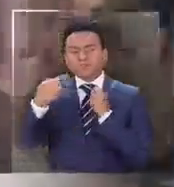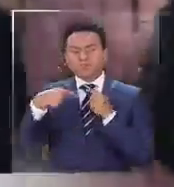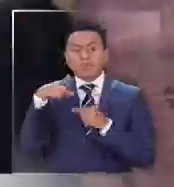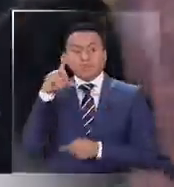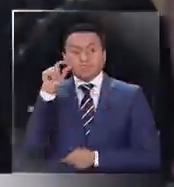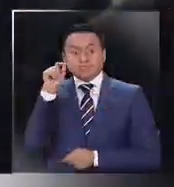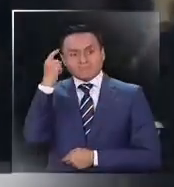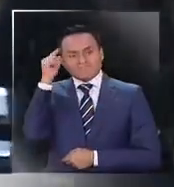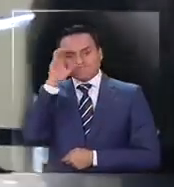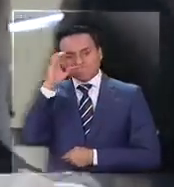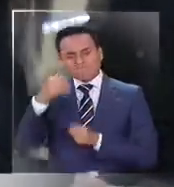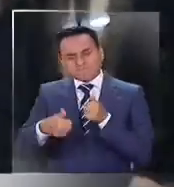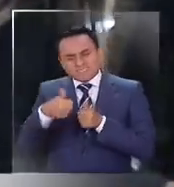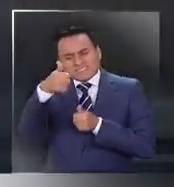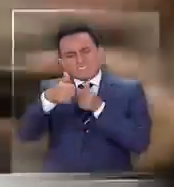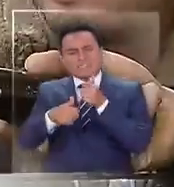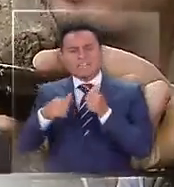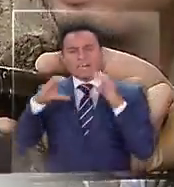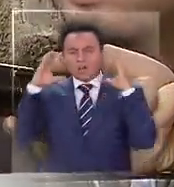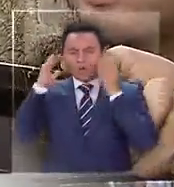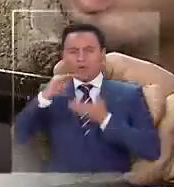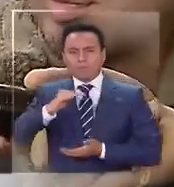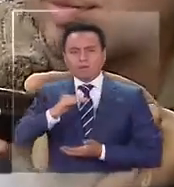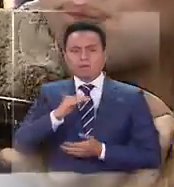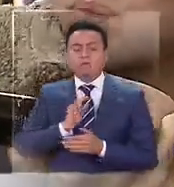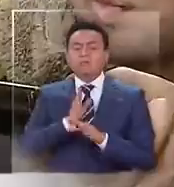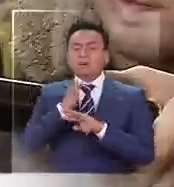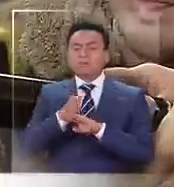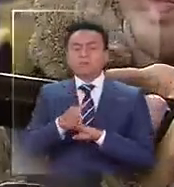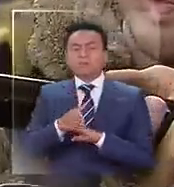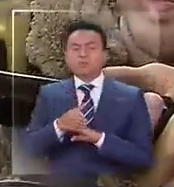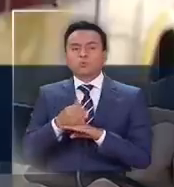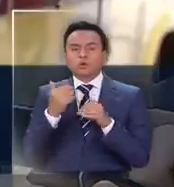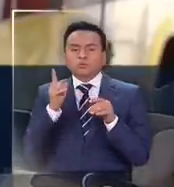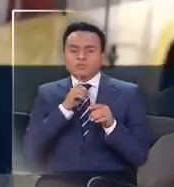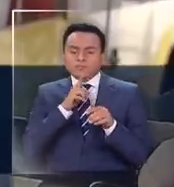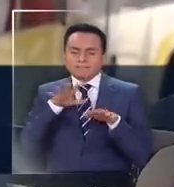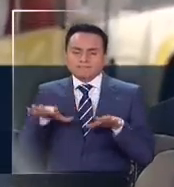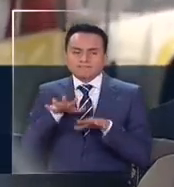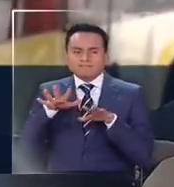cacique buscará seguir en carrera en la Copa. Vamos a ir a jugar nuestras últimas cartas.